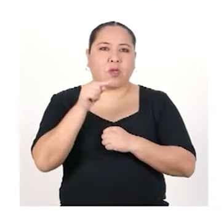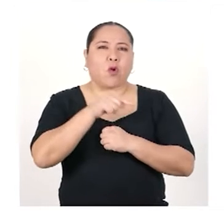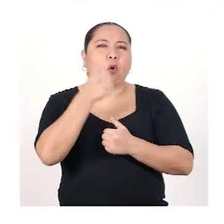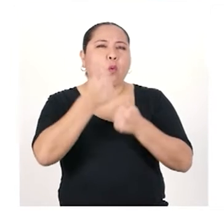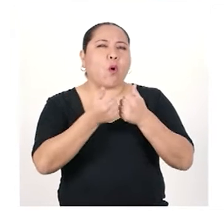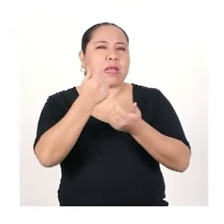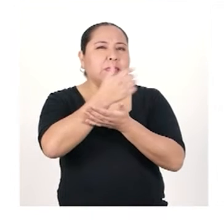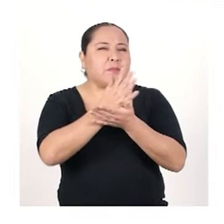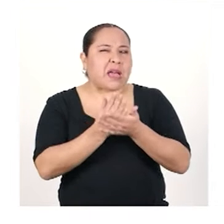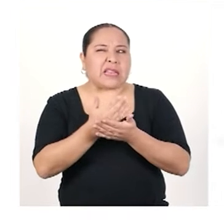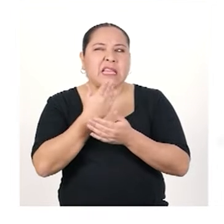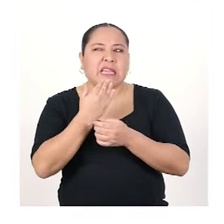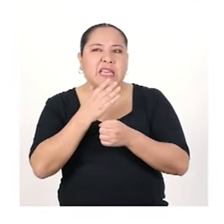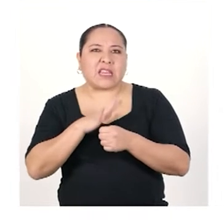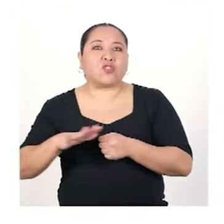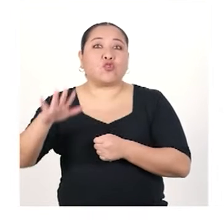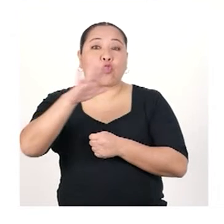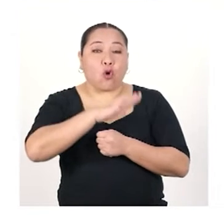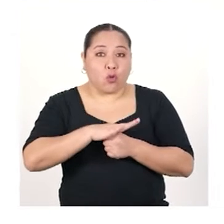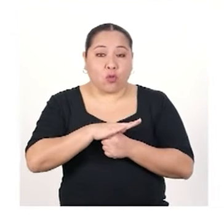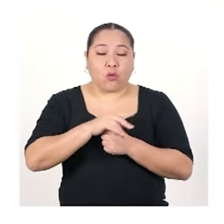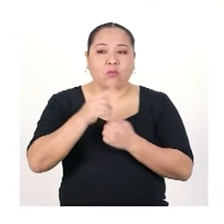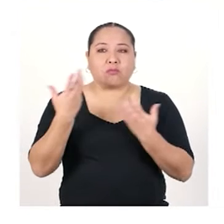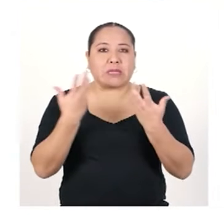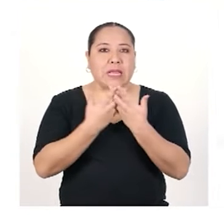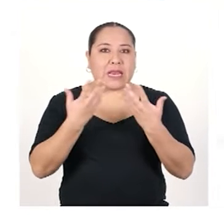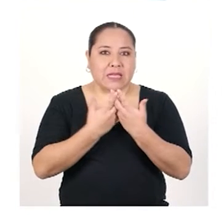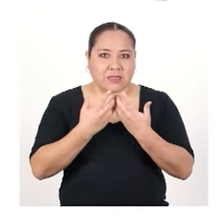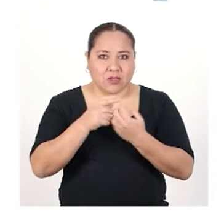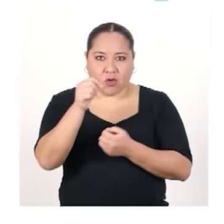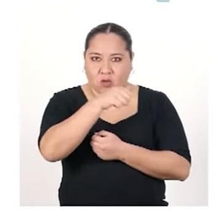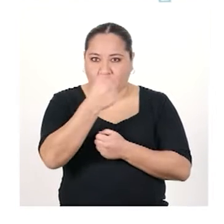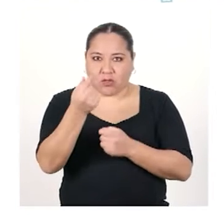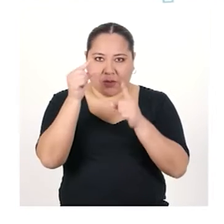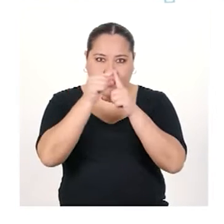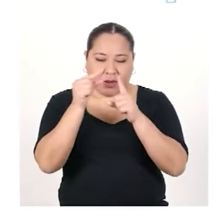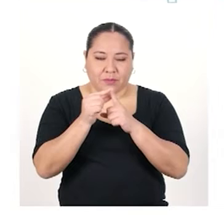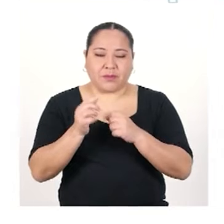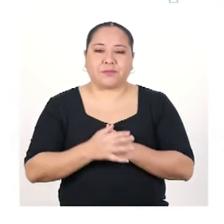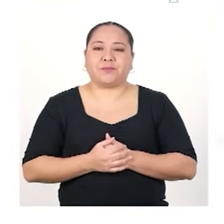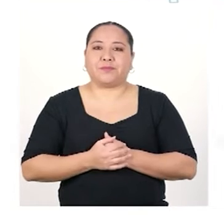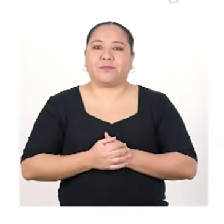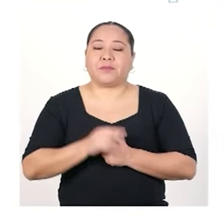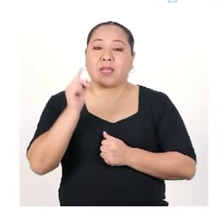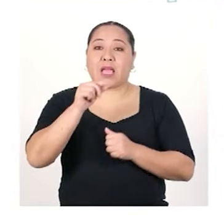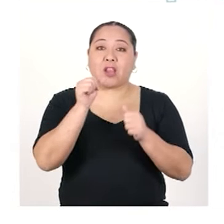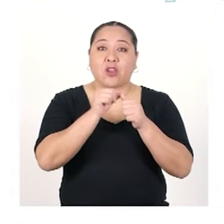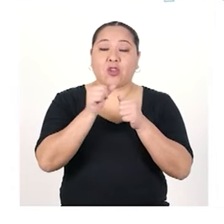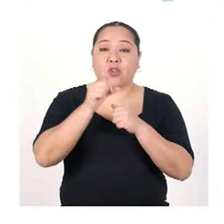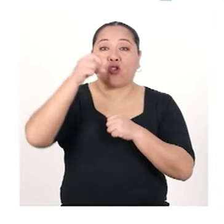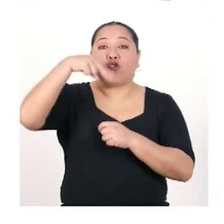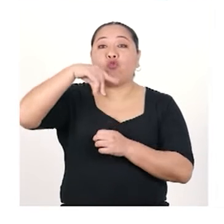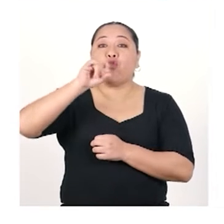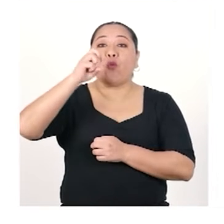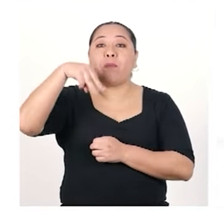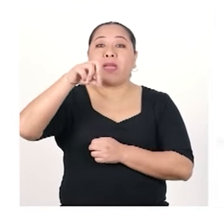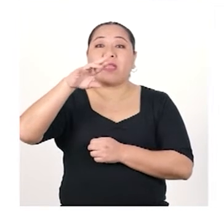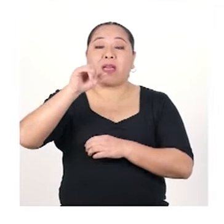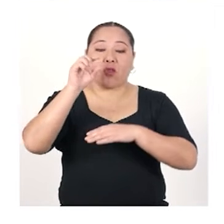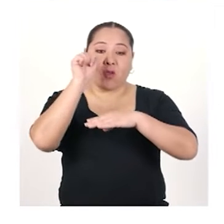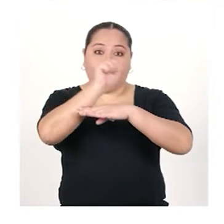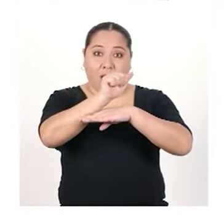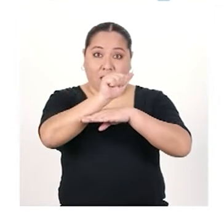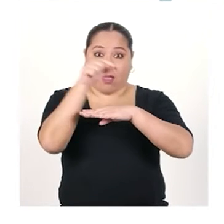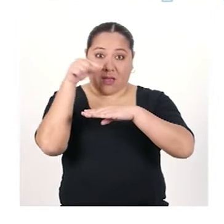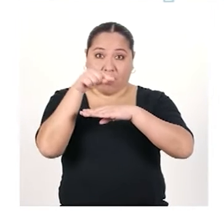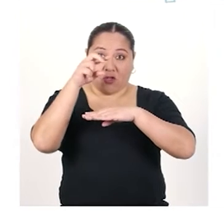identificar quién hace de parte y quién hace de todo, podemos relacionarlos con las siguientes palabras. El numerador, es decir,